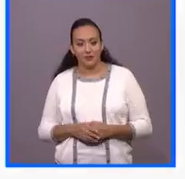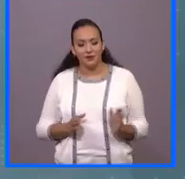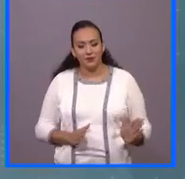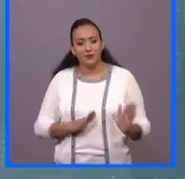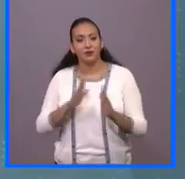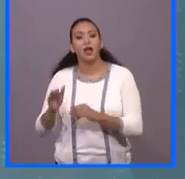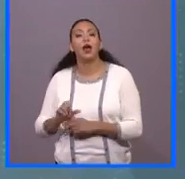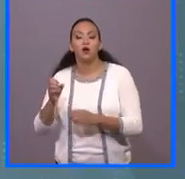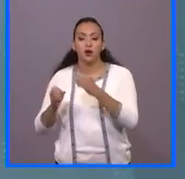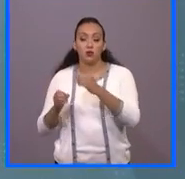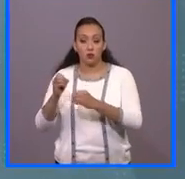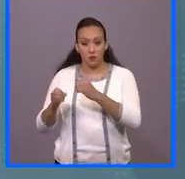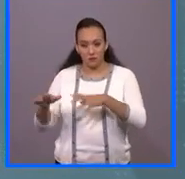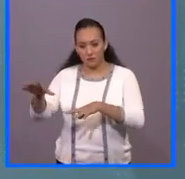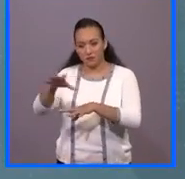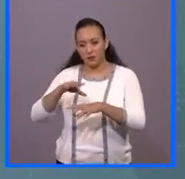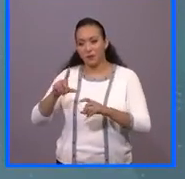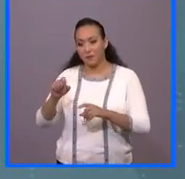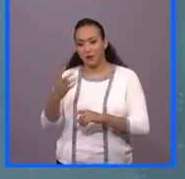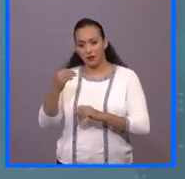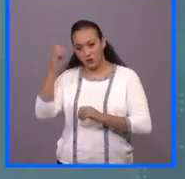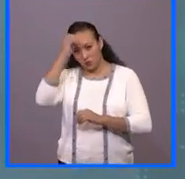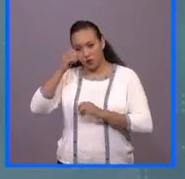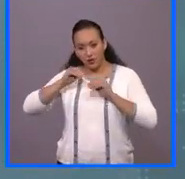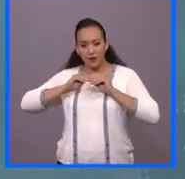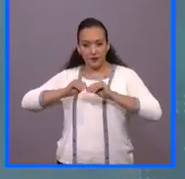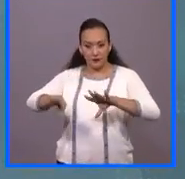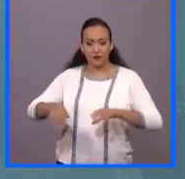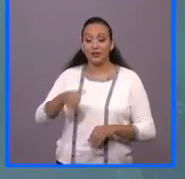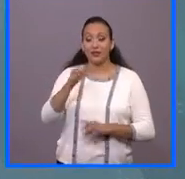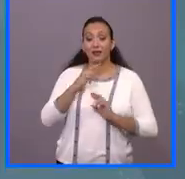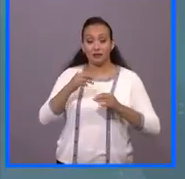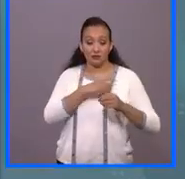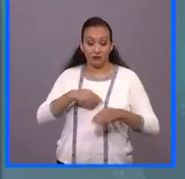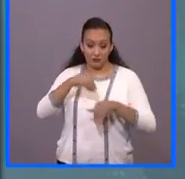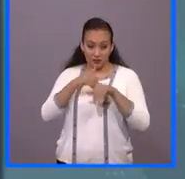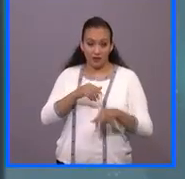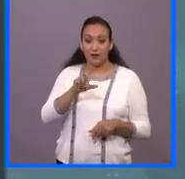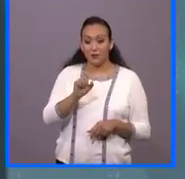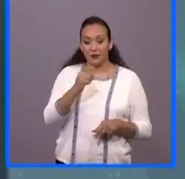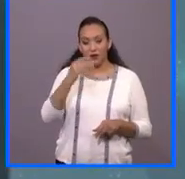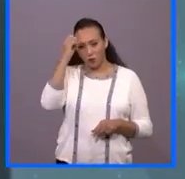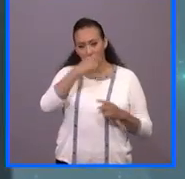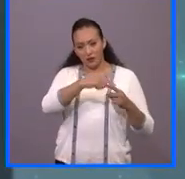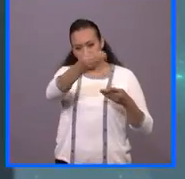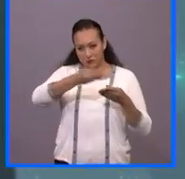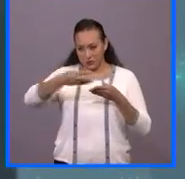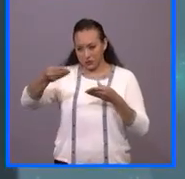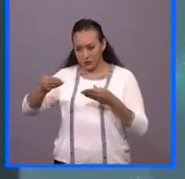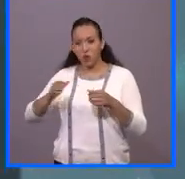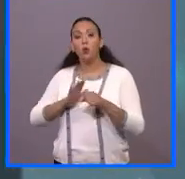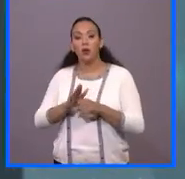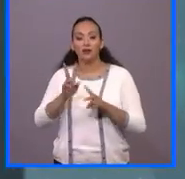tanto que de tribunales colegiados se publicaron 29 criterios, 6 jurisprudencias y 23 tesis aisladas relacionadas